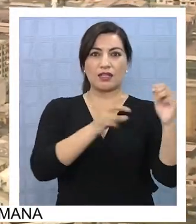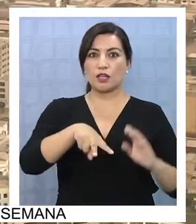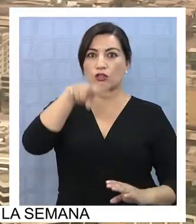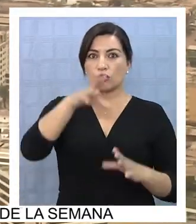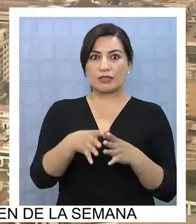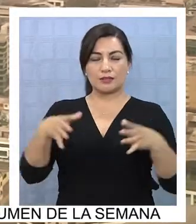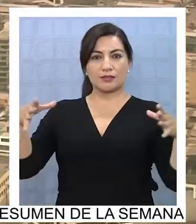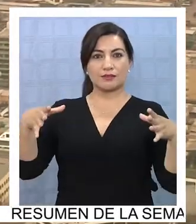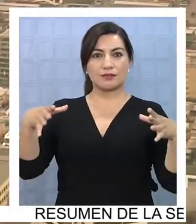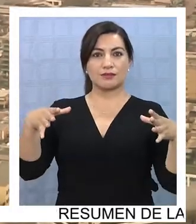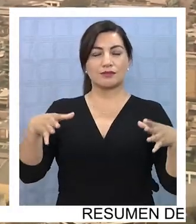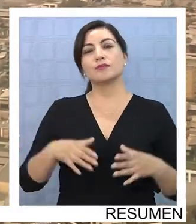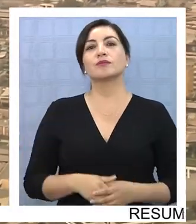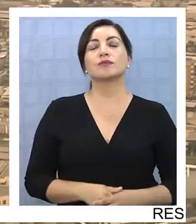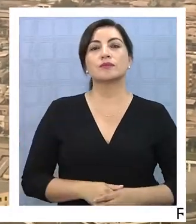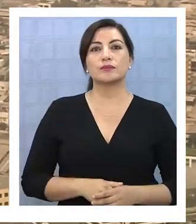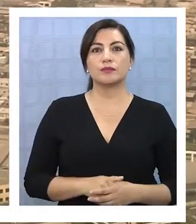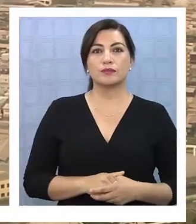Norte Grande.